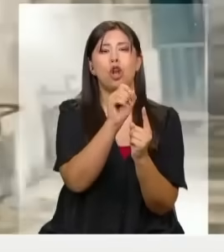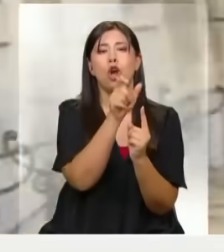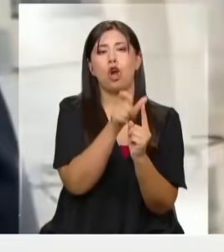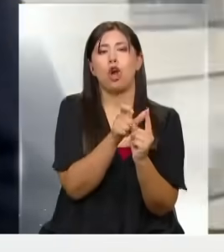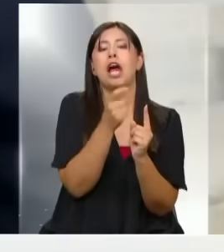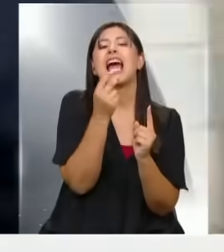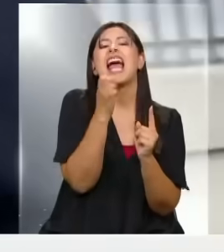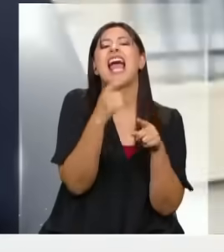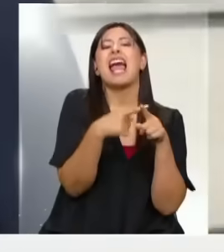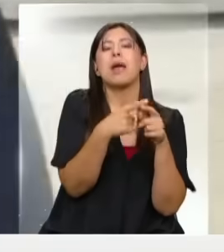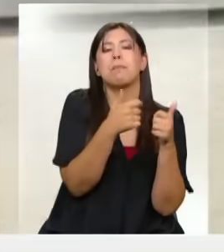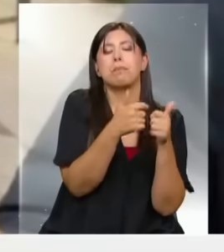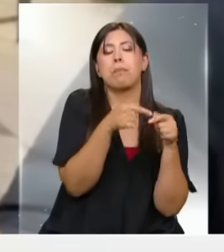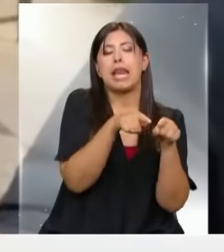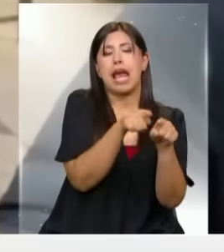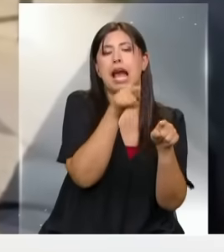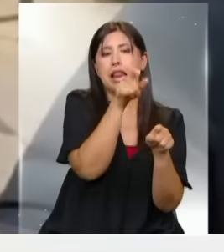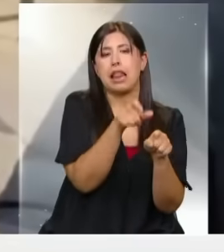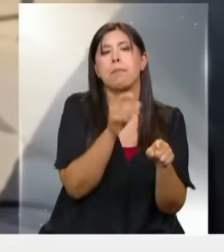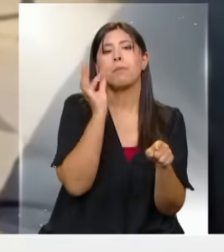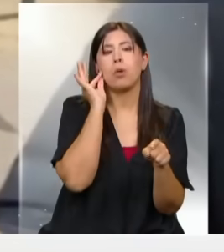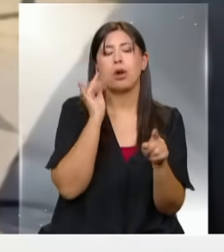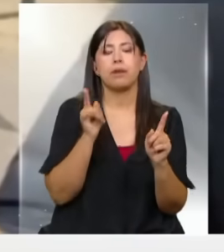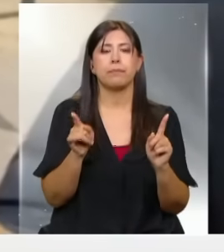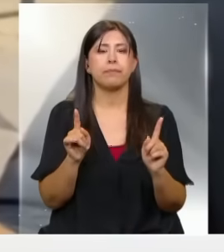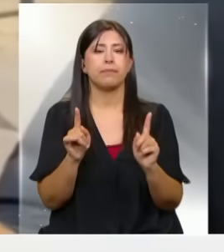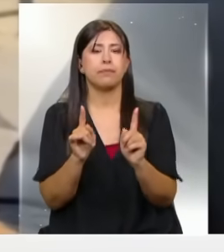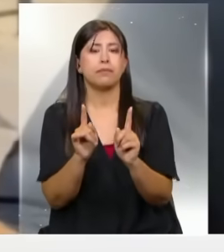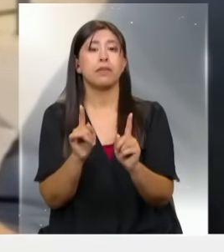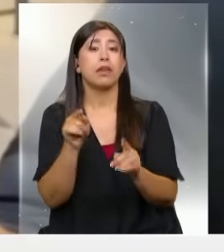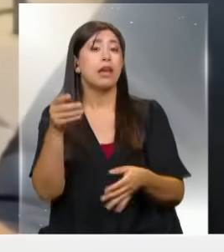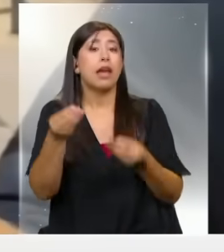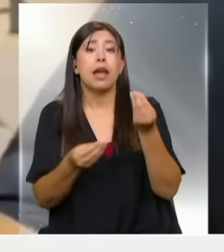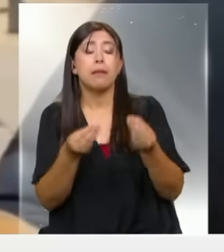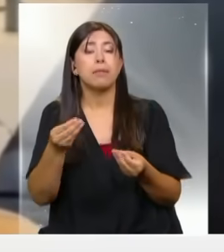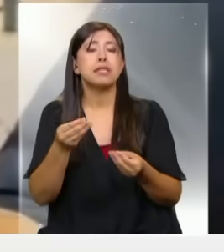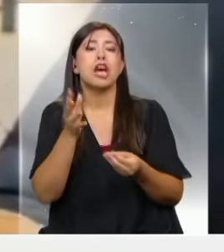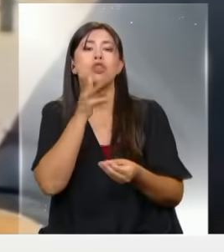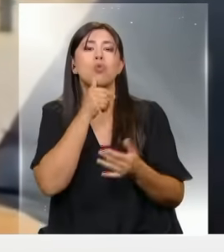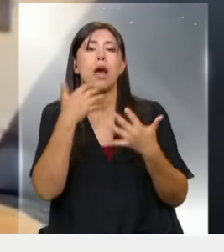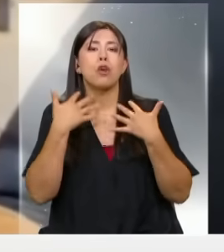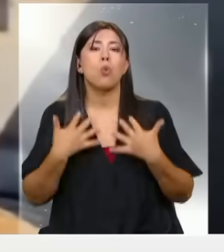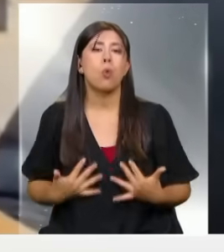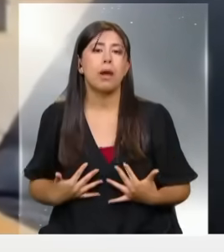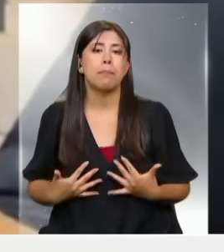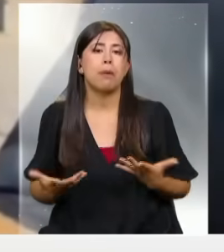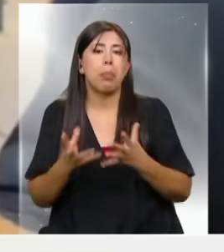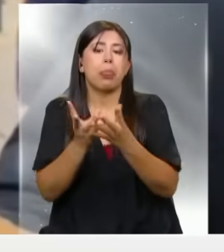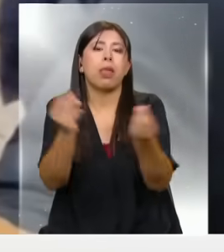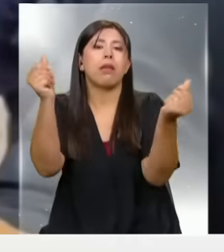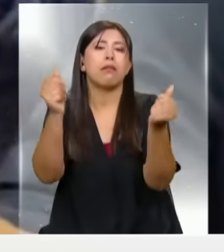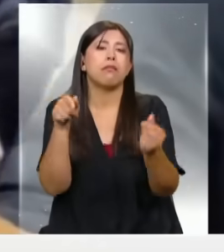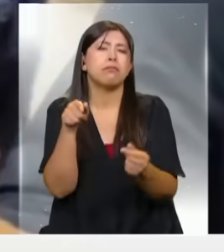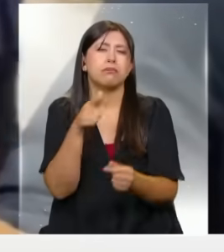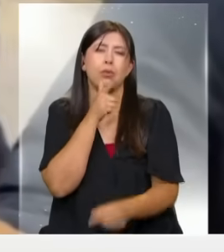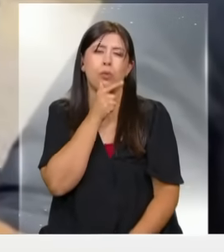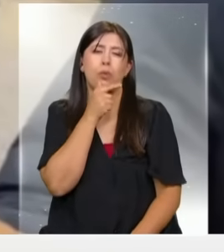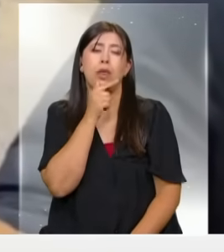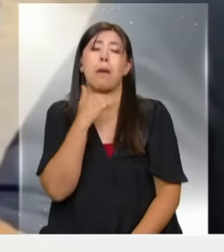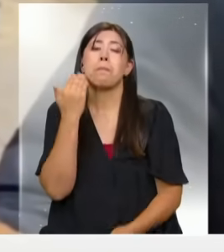Cepeda. La defensa juega con el hecho que no hay cuerpo, primero, para sembrar la duda del hecho que esté muerta y